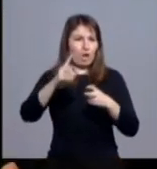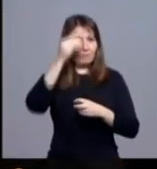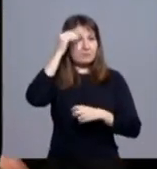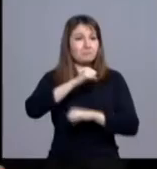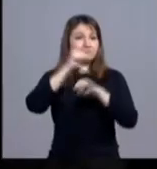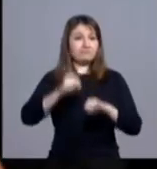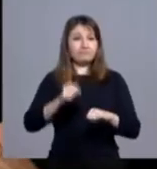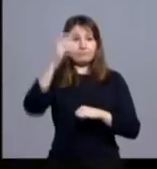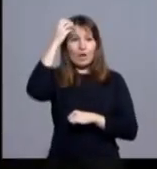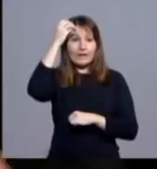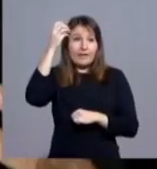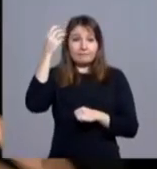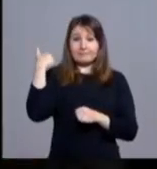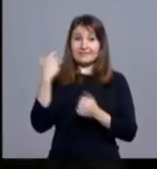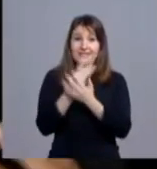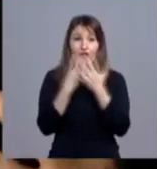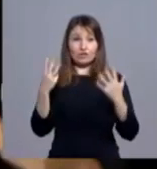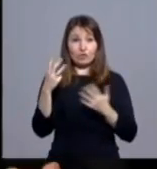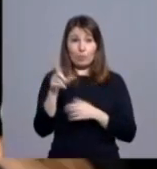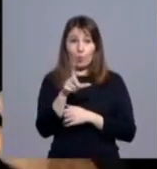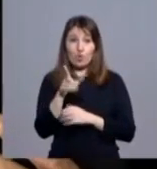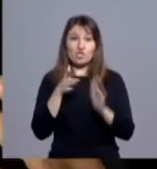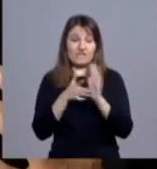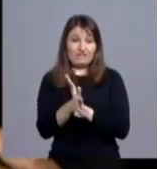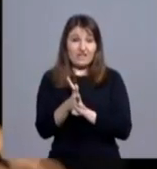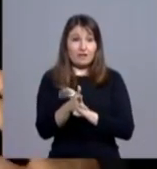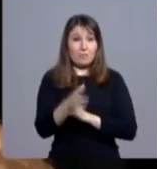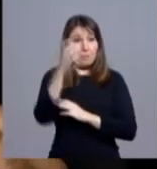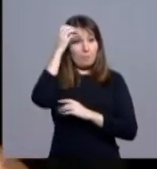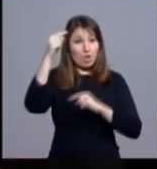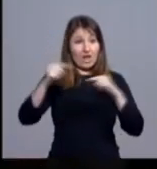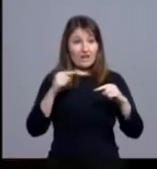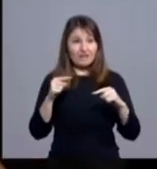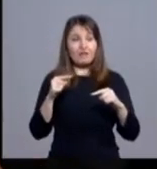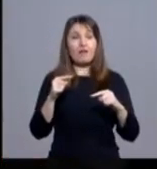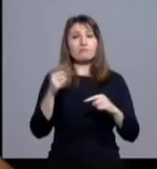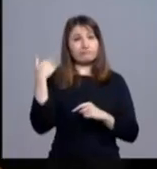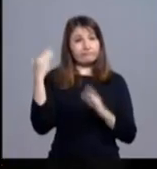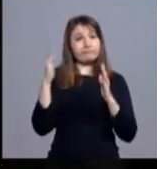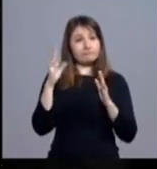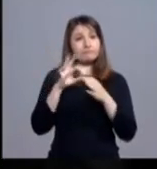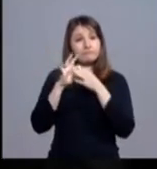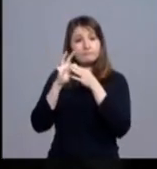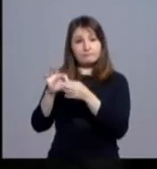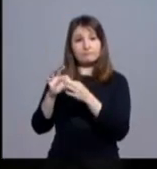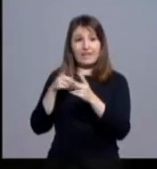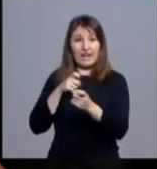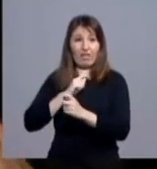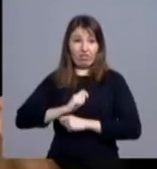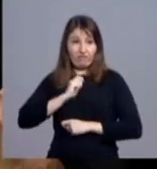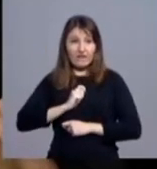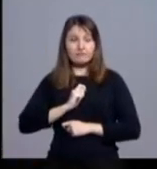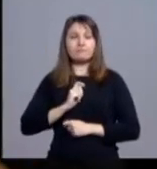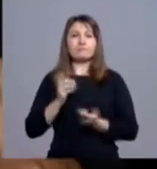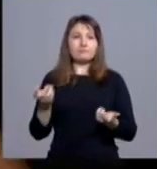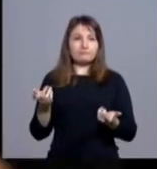la monarquía del 18 de julio, es decir, la monarquía que todavía se fundamentaba en lo que había sido la guerra civil y